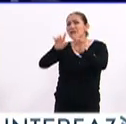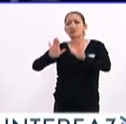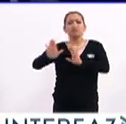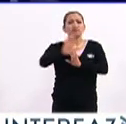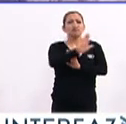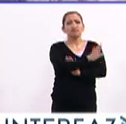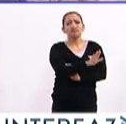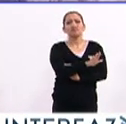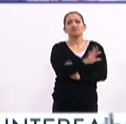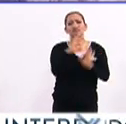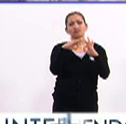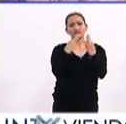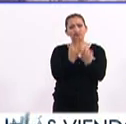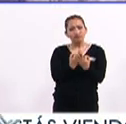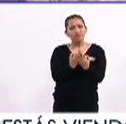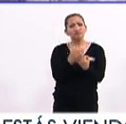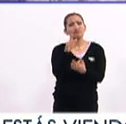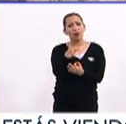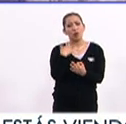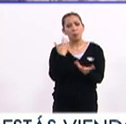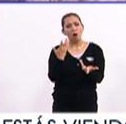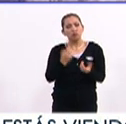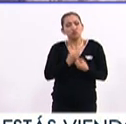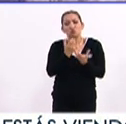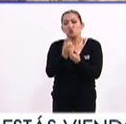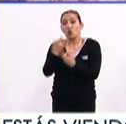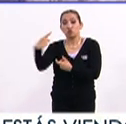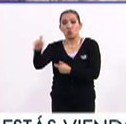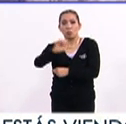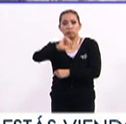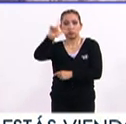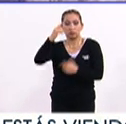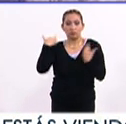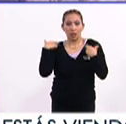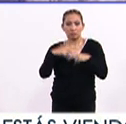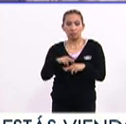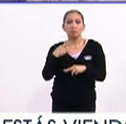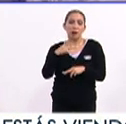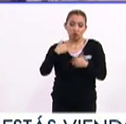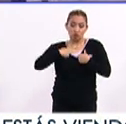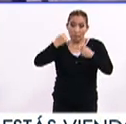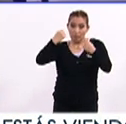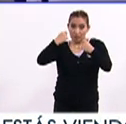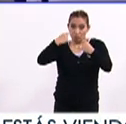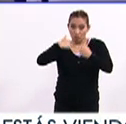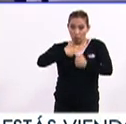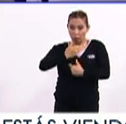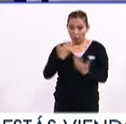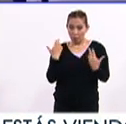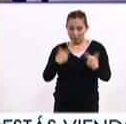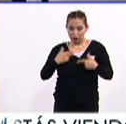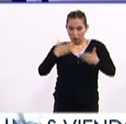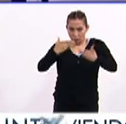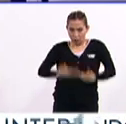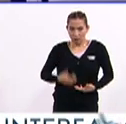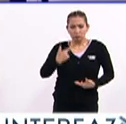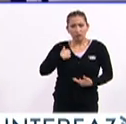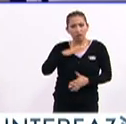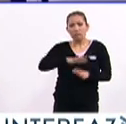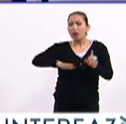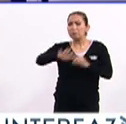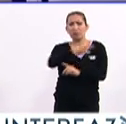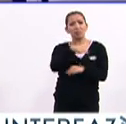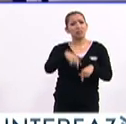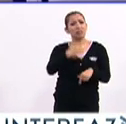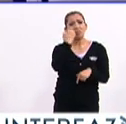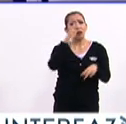diferentes formas de desenvolverte en tu profesión sin dejar de ser tú mismo. Fuera de eso, creo que todo el